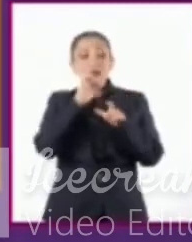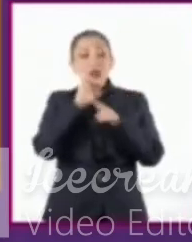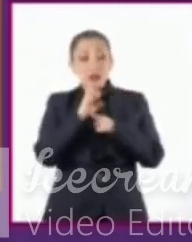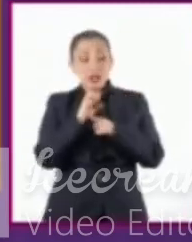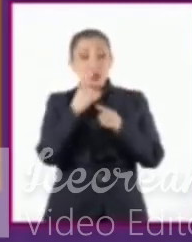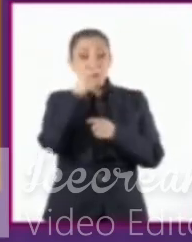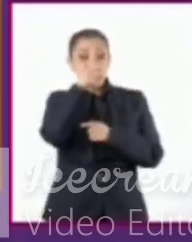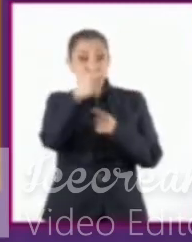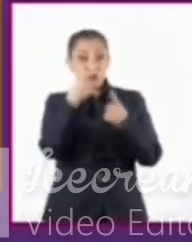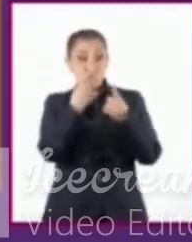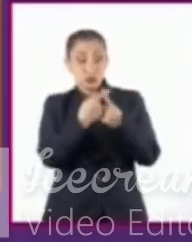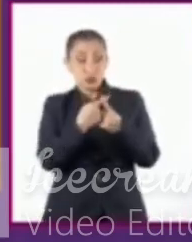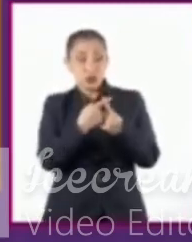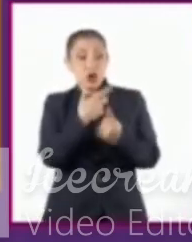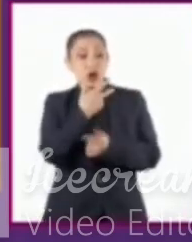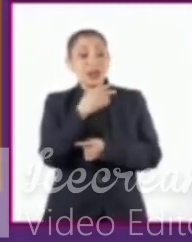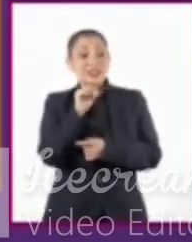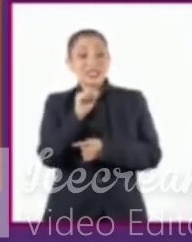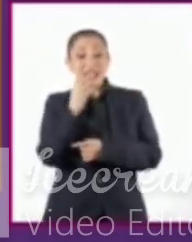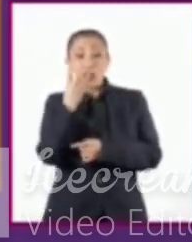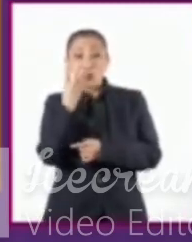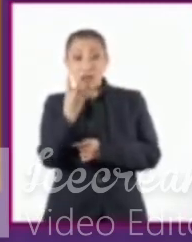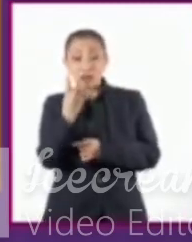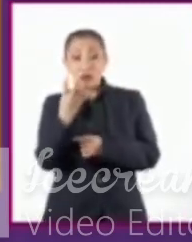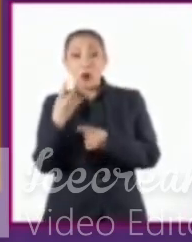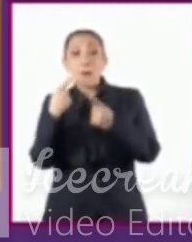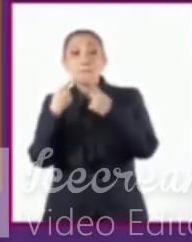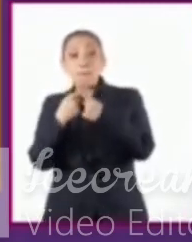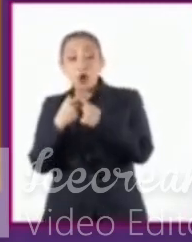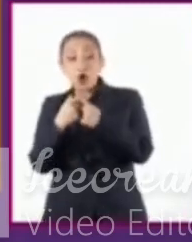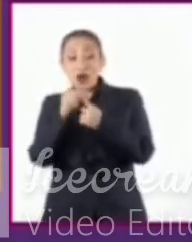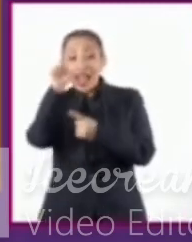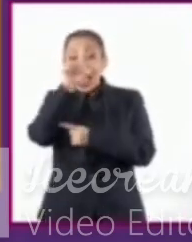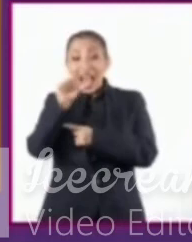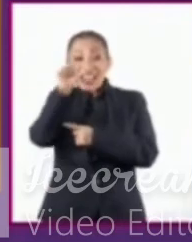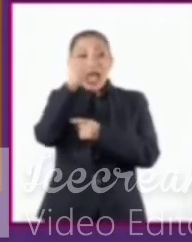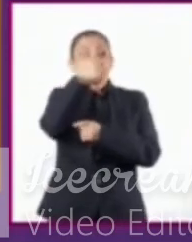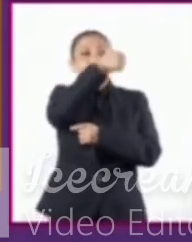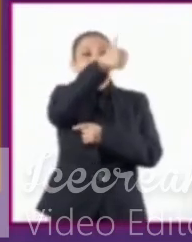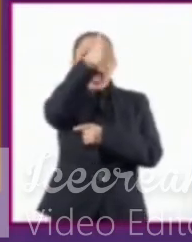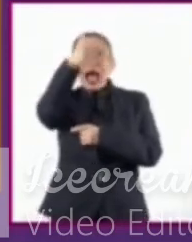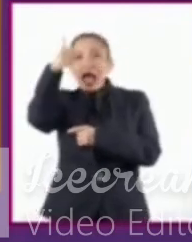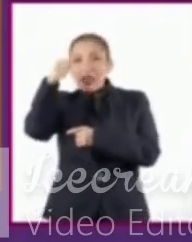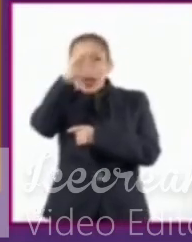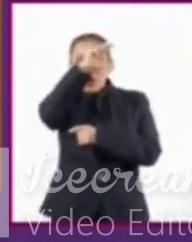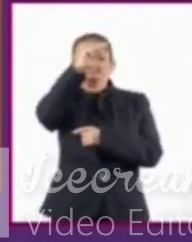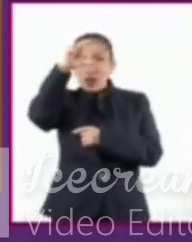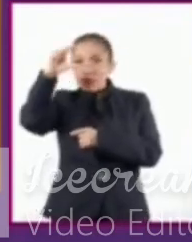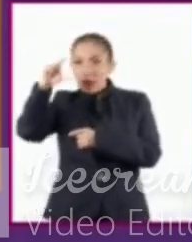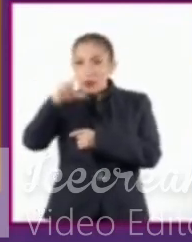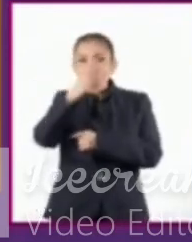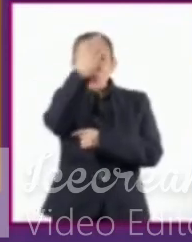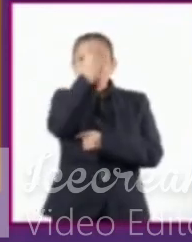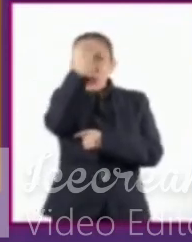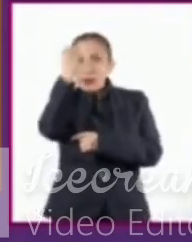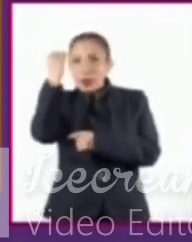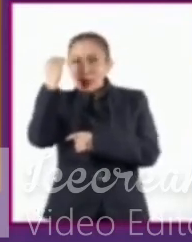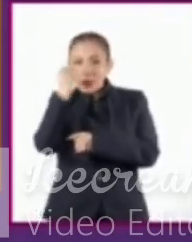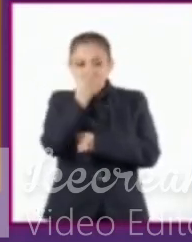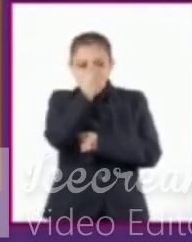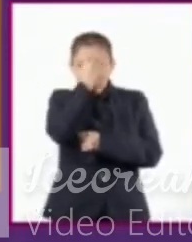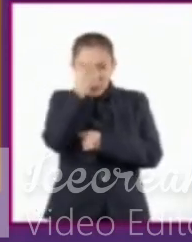si multiplicamos las 64 casillas por el área de cada casilla, que es de 9 centímetros